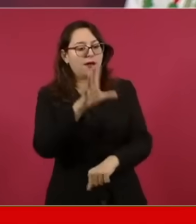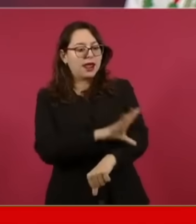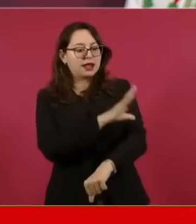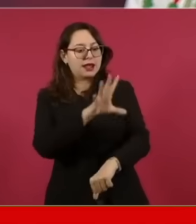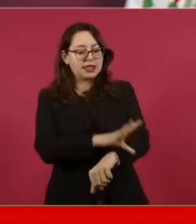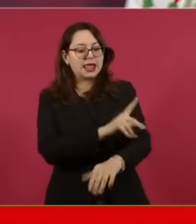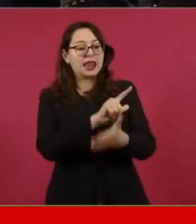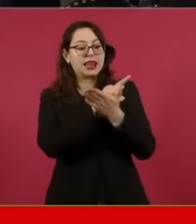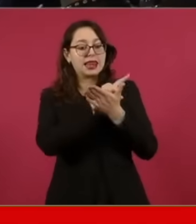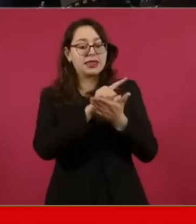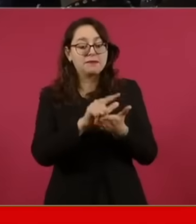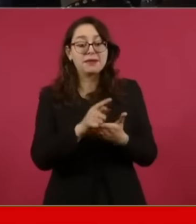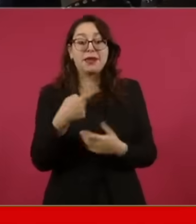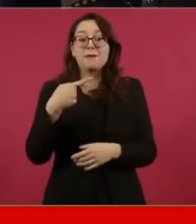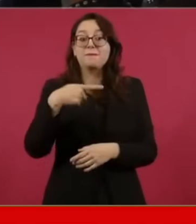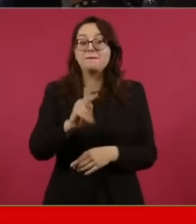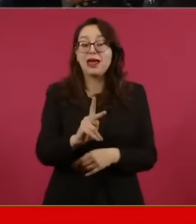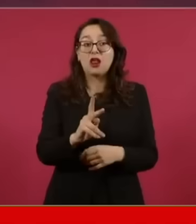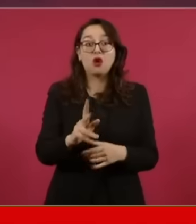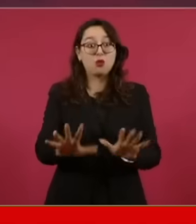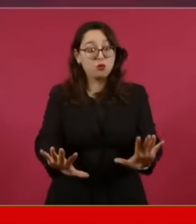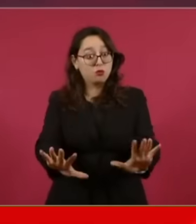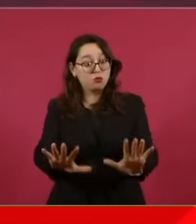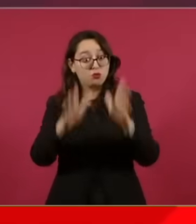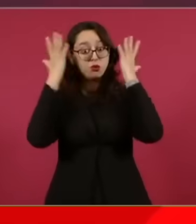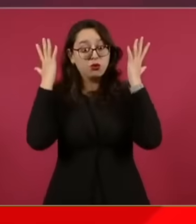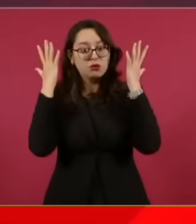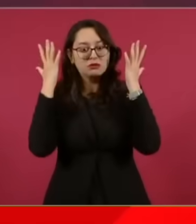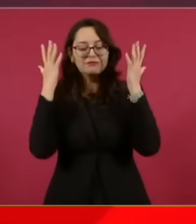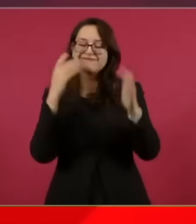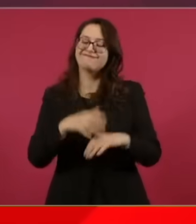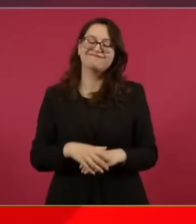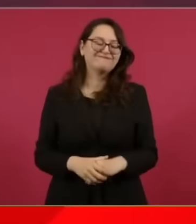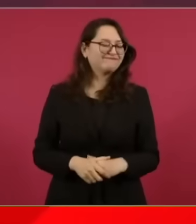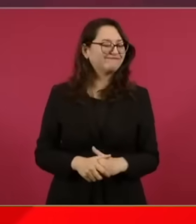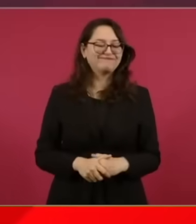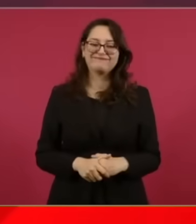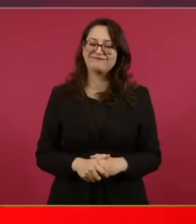No va a ser así como se piensa,